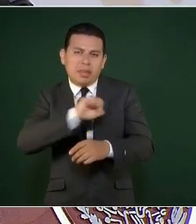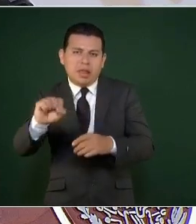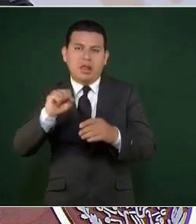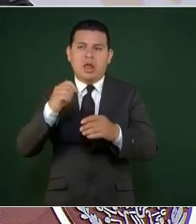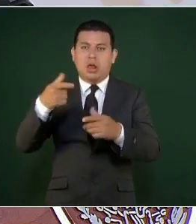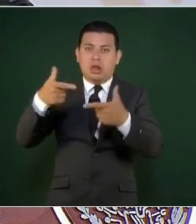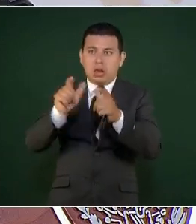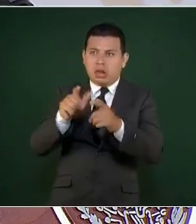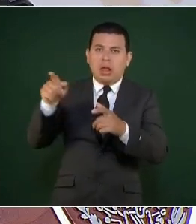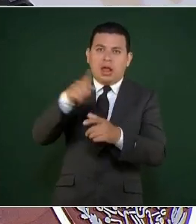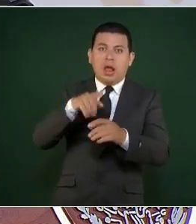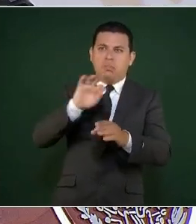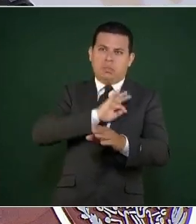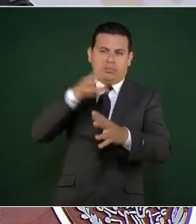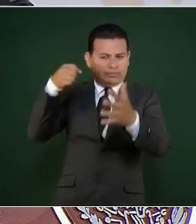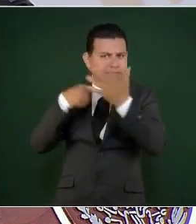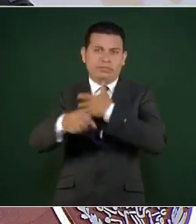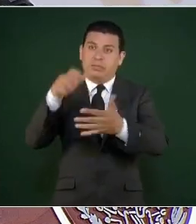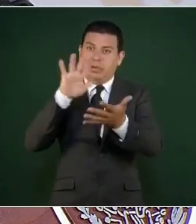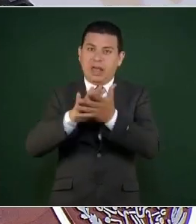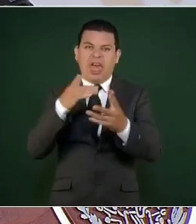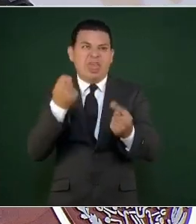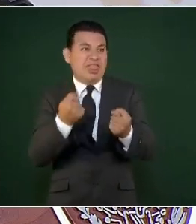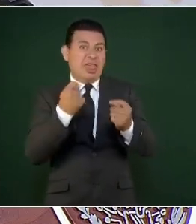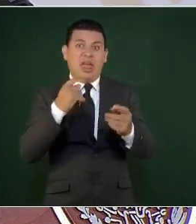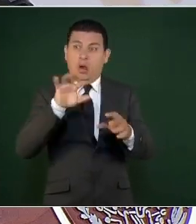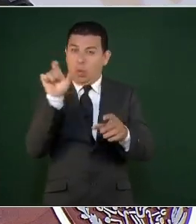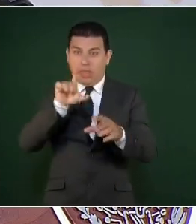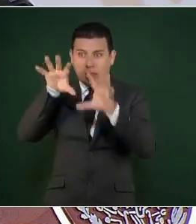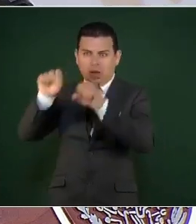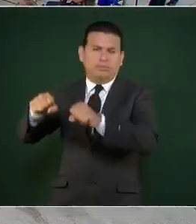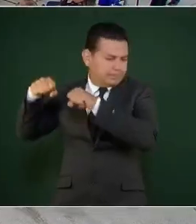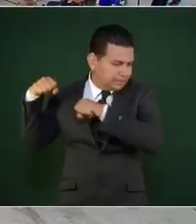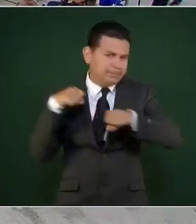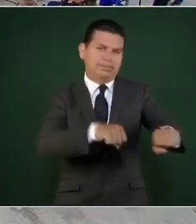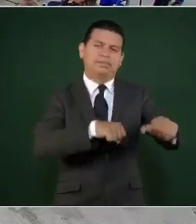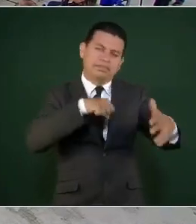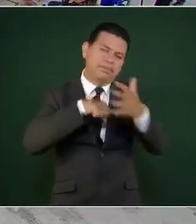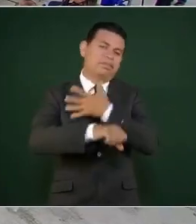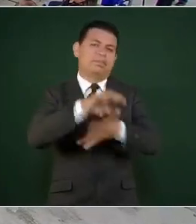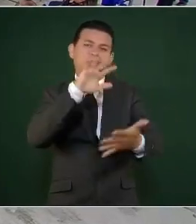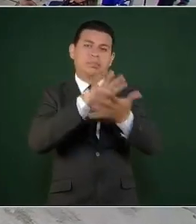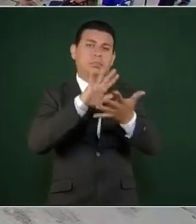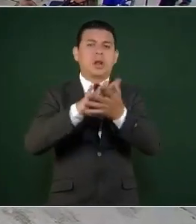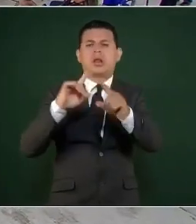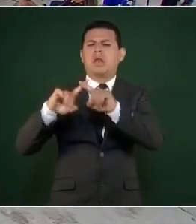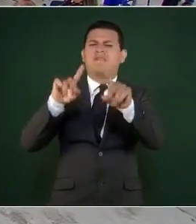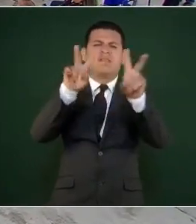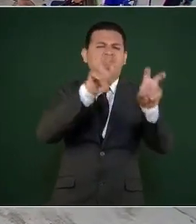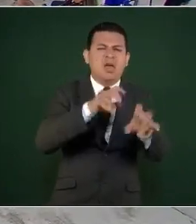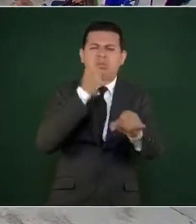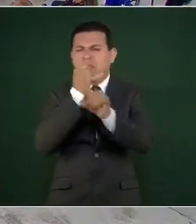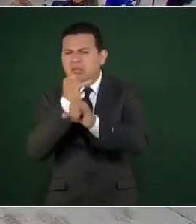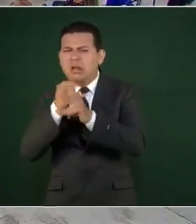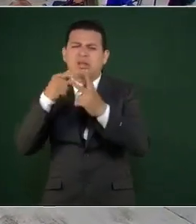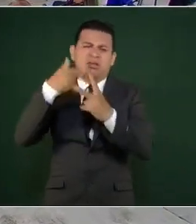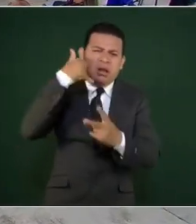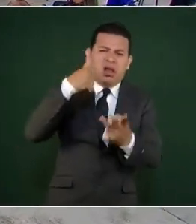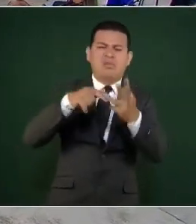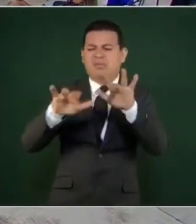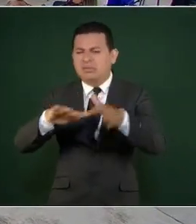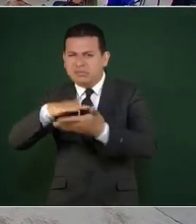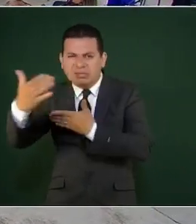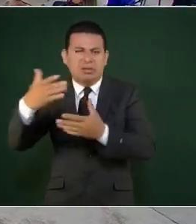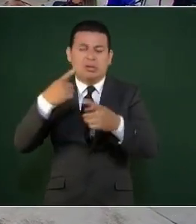cárcel para aquellos delincuentes que hacen las diversas modalidades de extorsión. Entonces, pues estamos